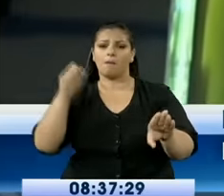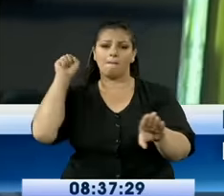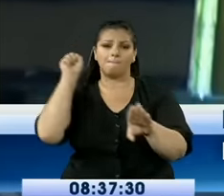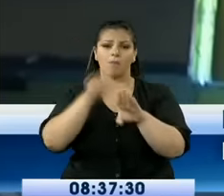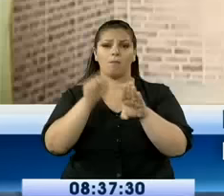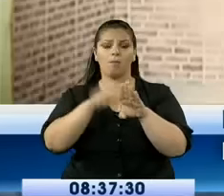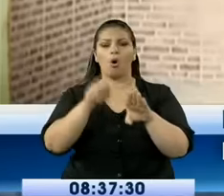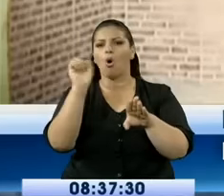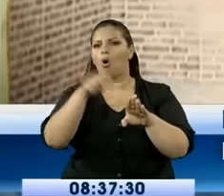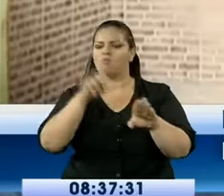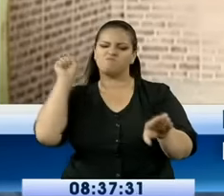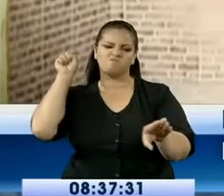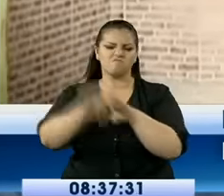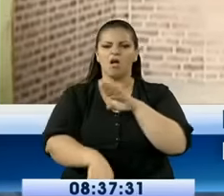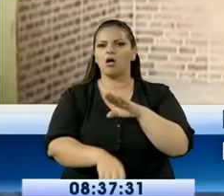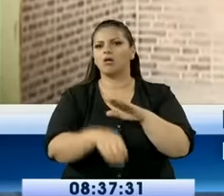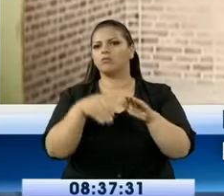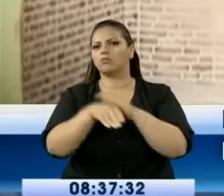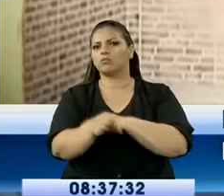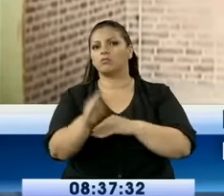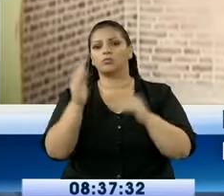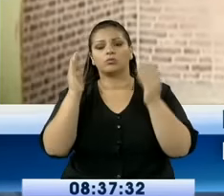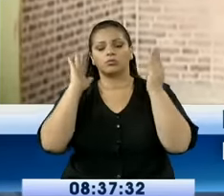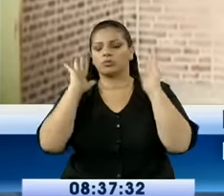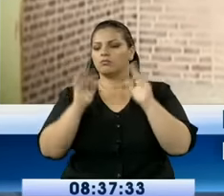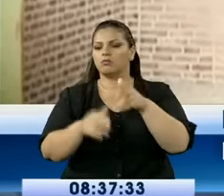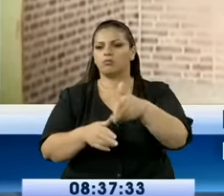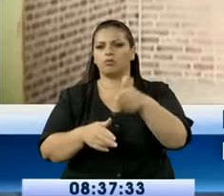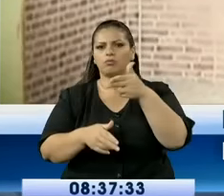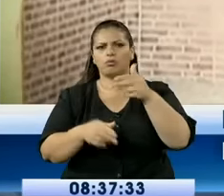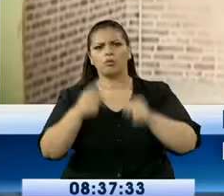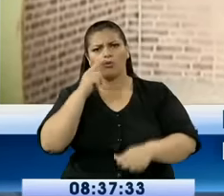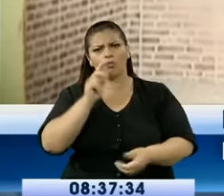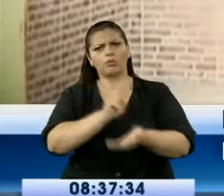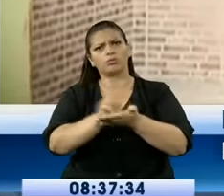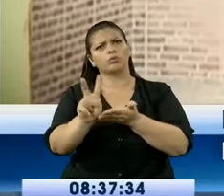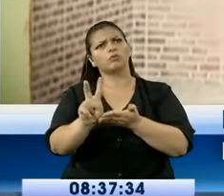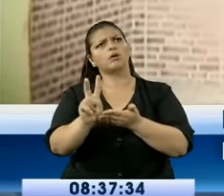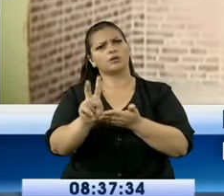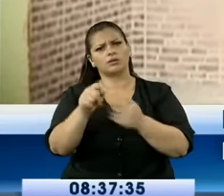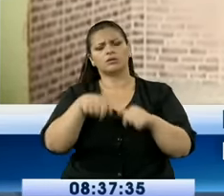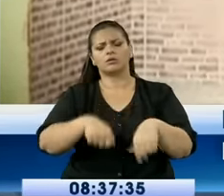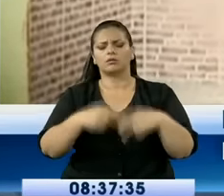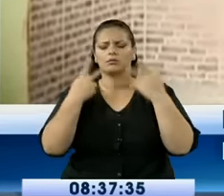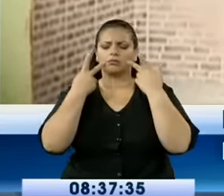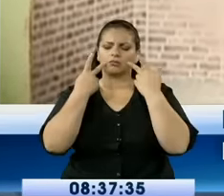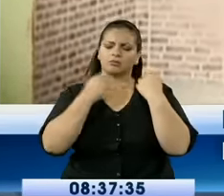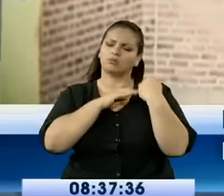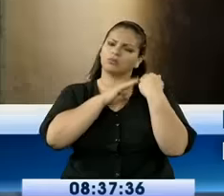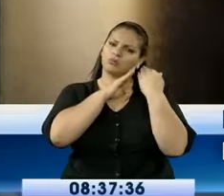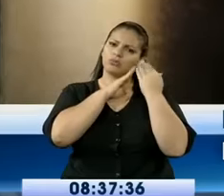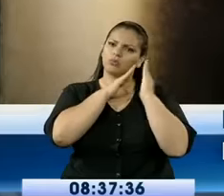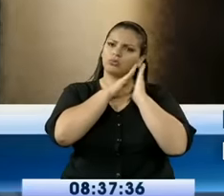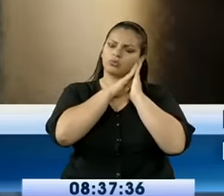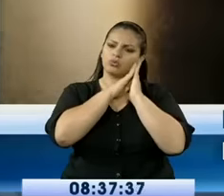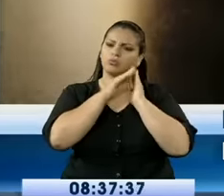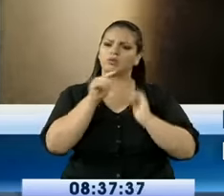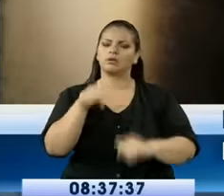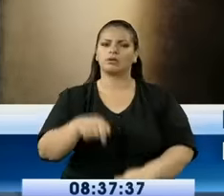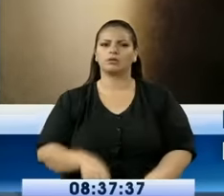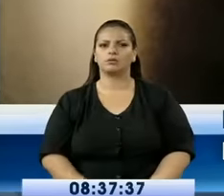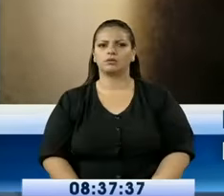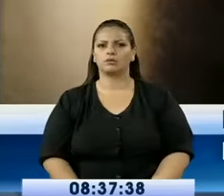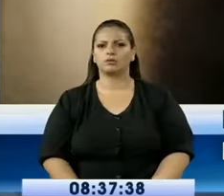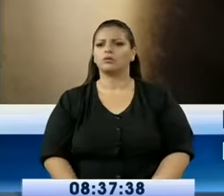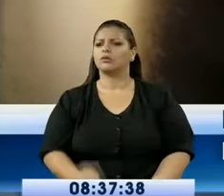ya venían a matarlo a él. Él estaba hospedado, ya tenía como 15 días algo así hospedado aquí, él solo estaba. Solo ayer que vino